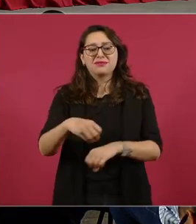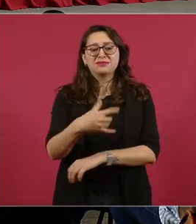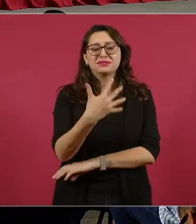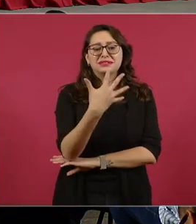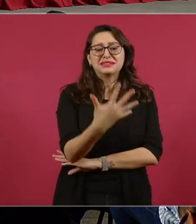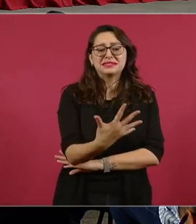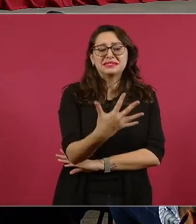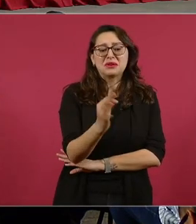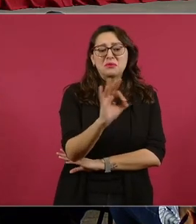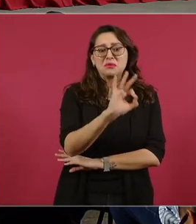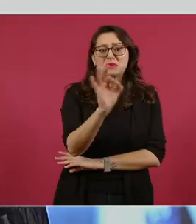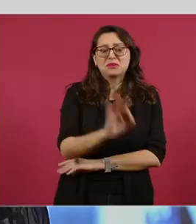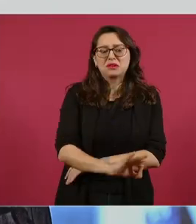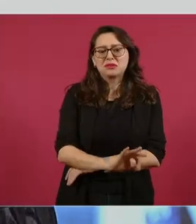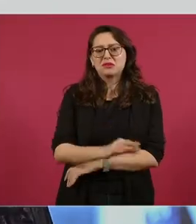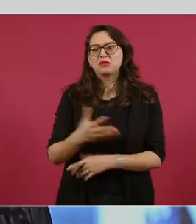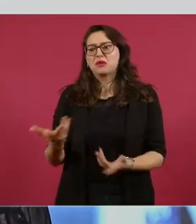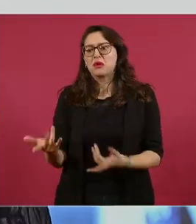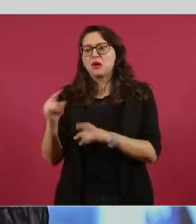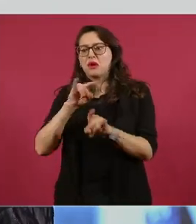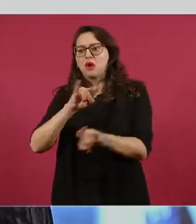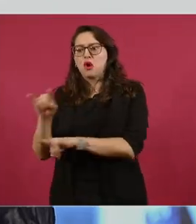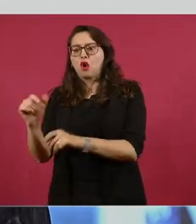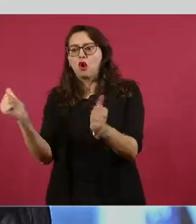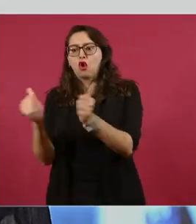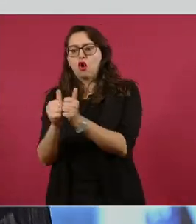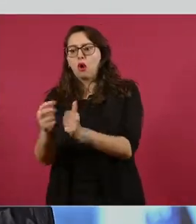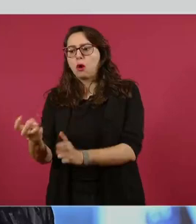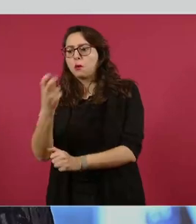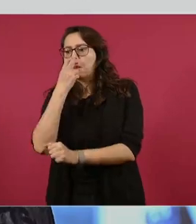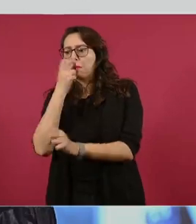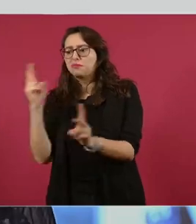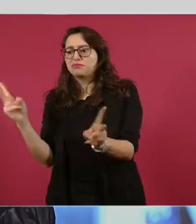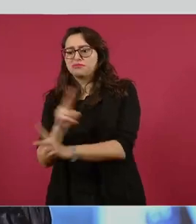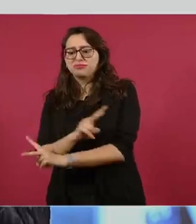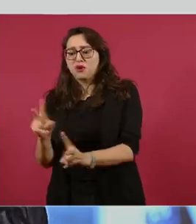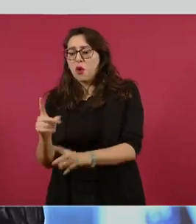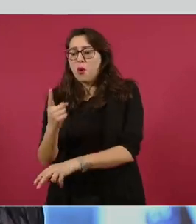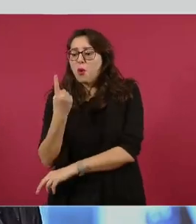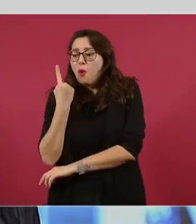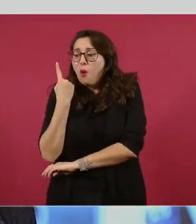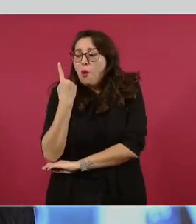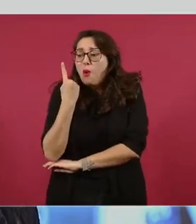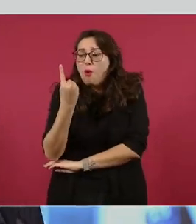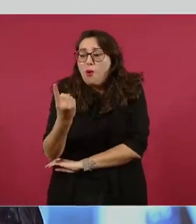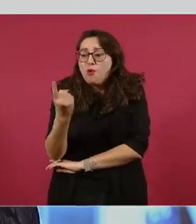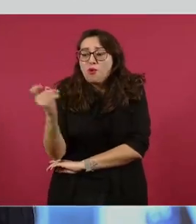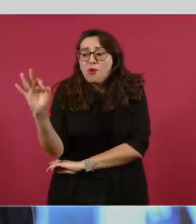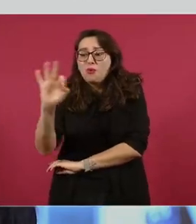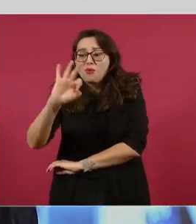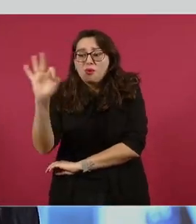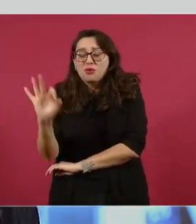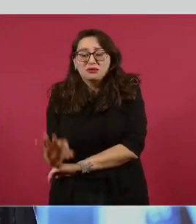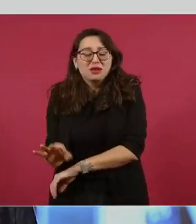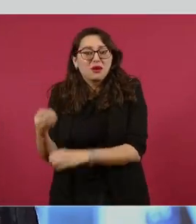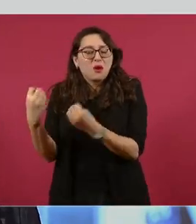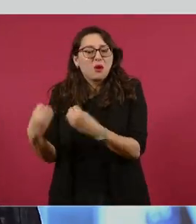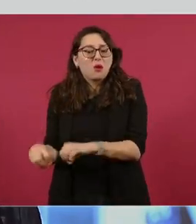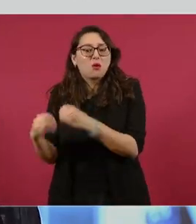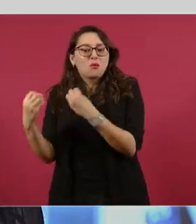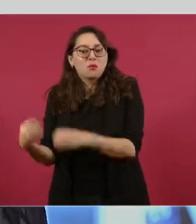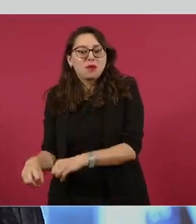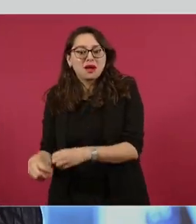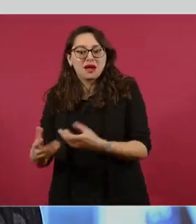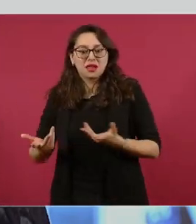tamaño es esta mentira decir que es del 100% cuando solamente el 1% de las